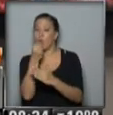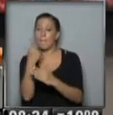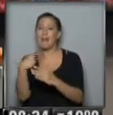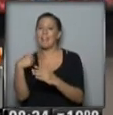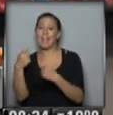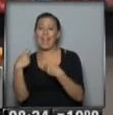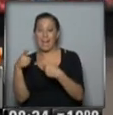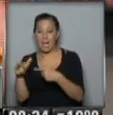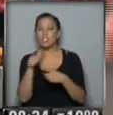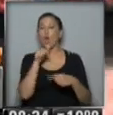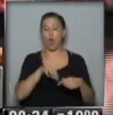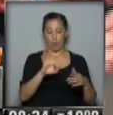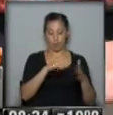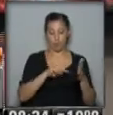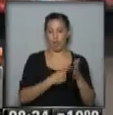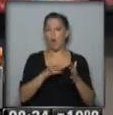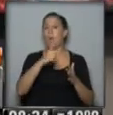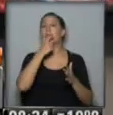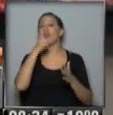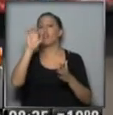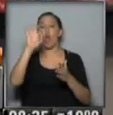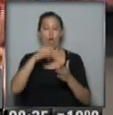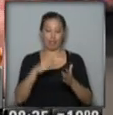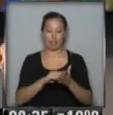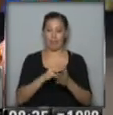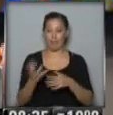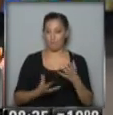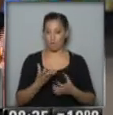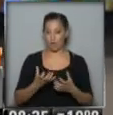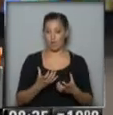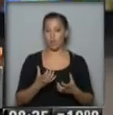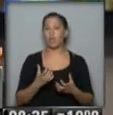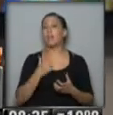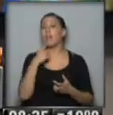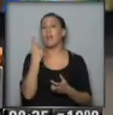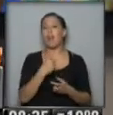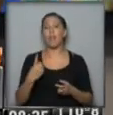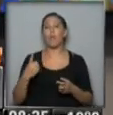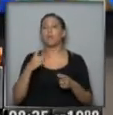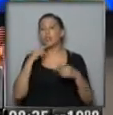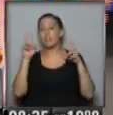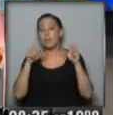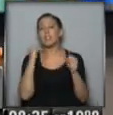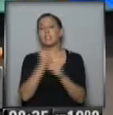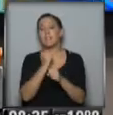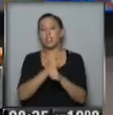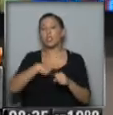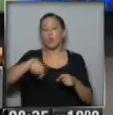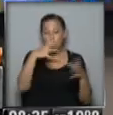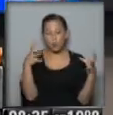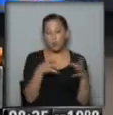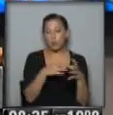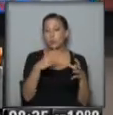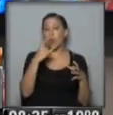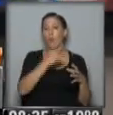hogar en el gran buenos aires o en mendoza o en tierra del fuego bueno en cada uno de estos temas estamos trabajando junto con las universidades